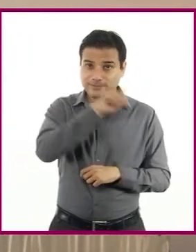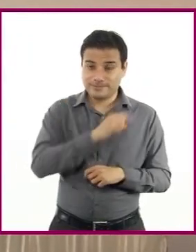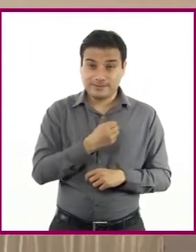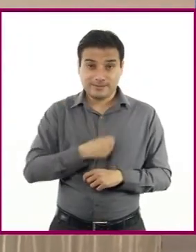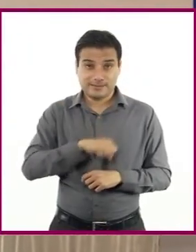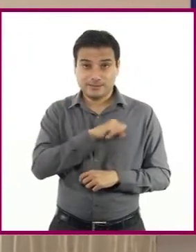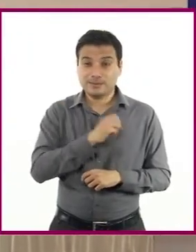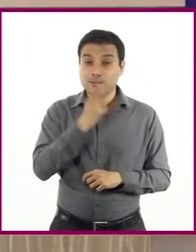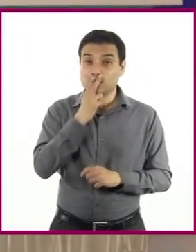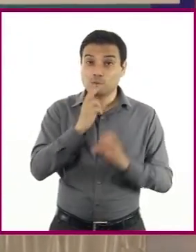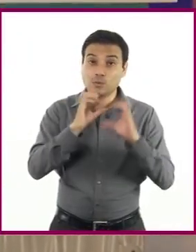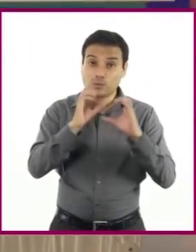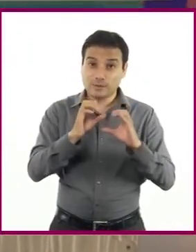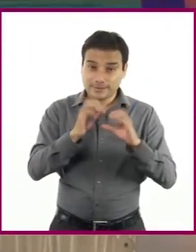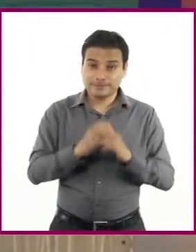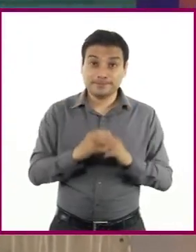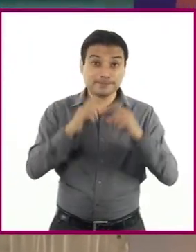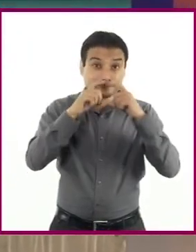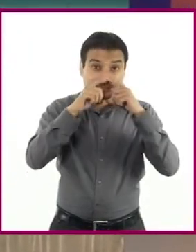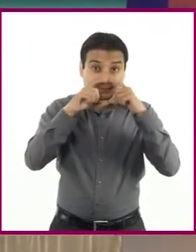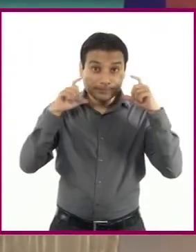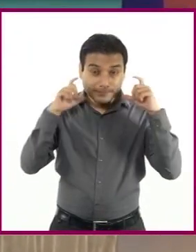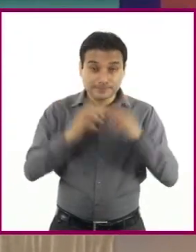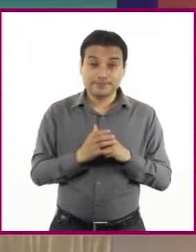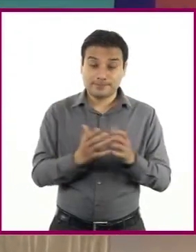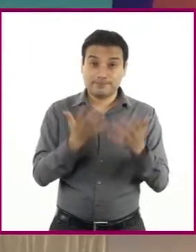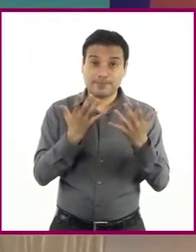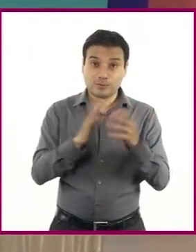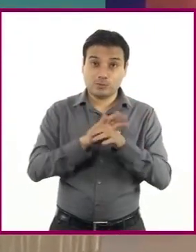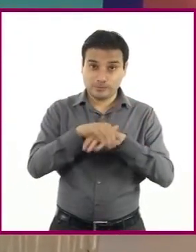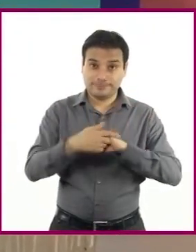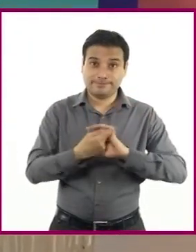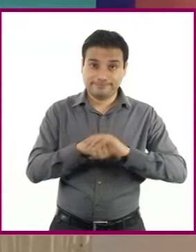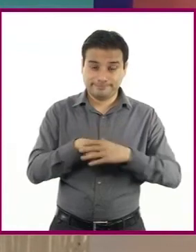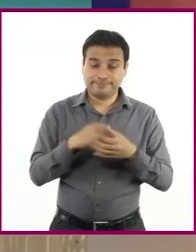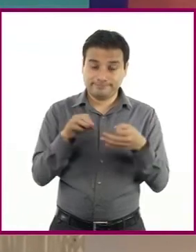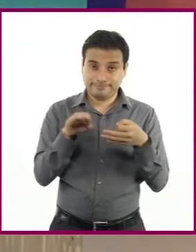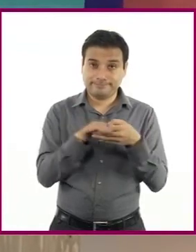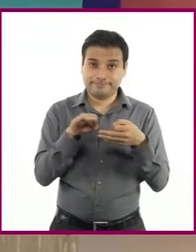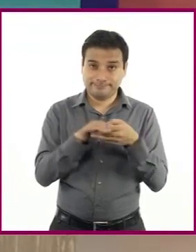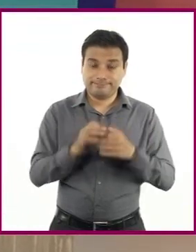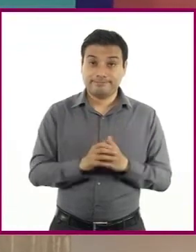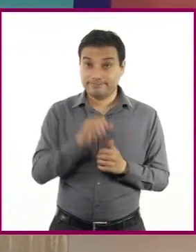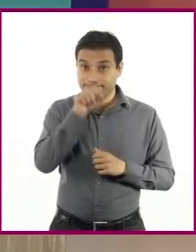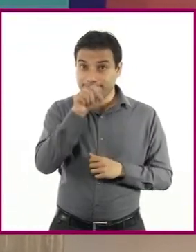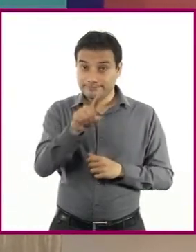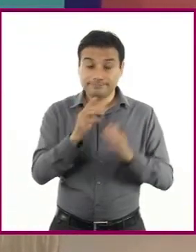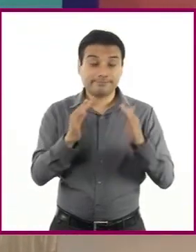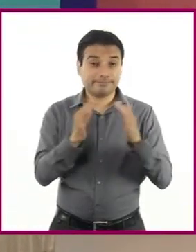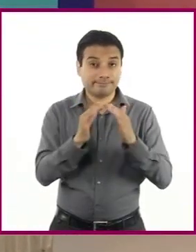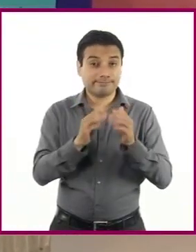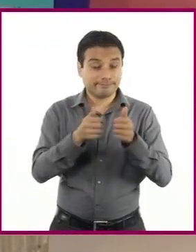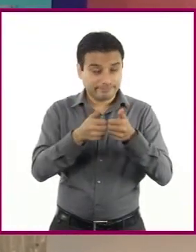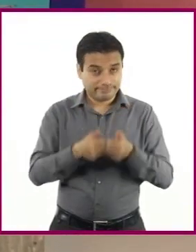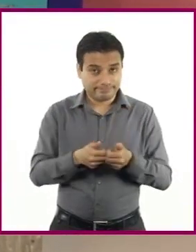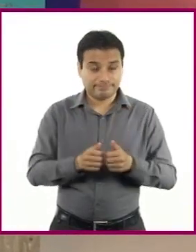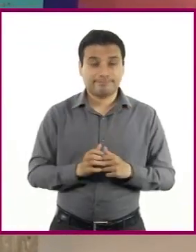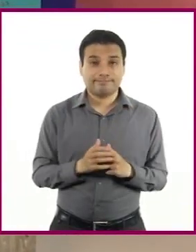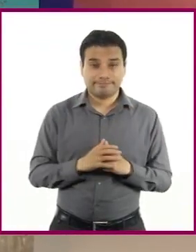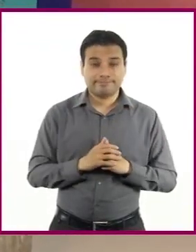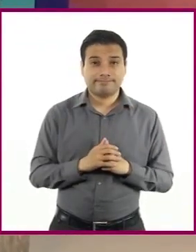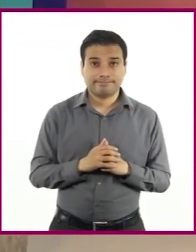salud. Usar cubrebocas, lavar las manos frecuentemente y no salir de casa si no es